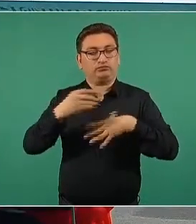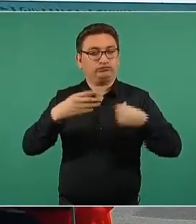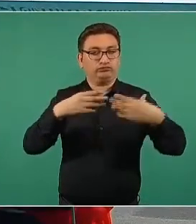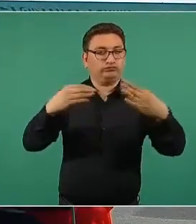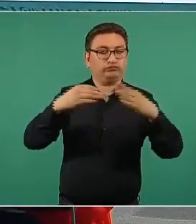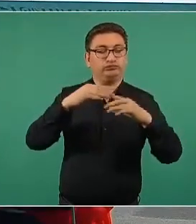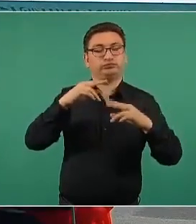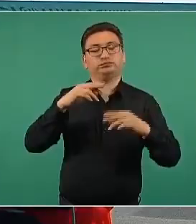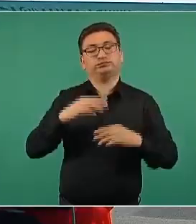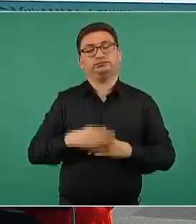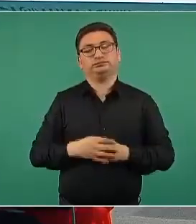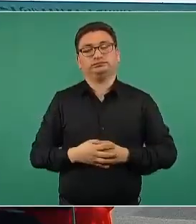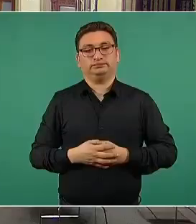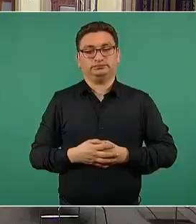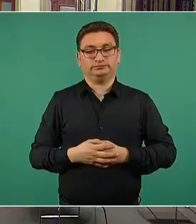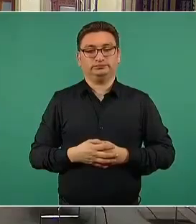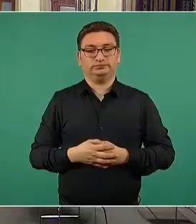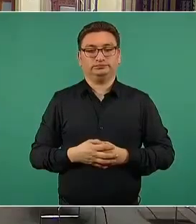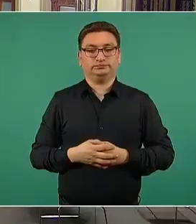aumento.